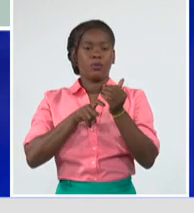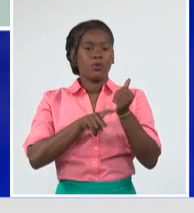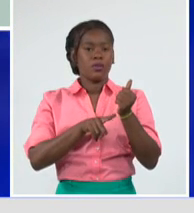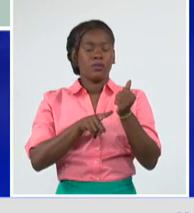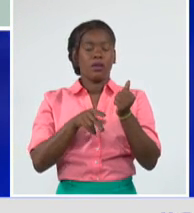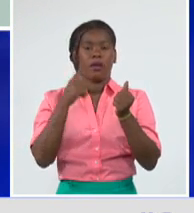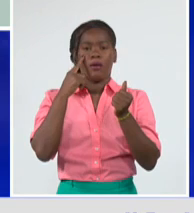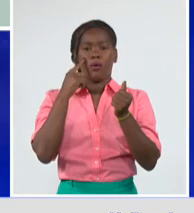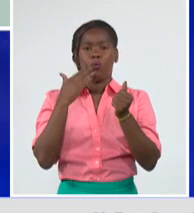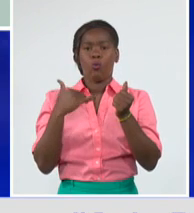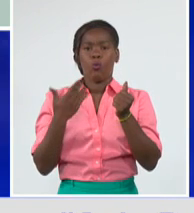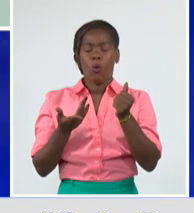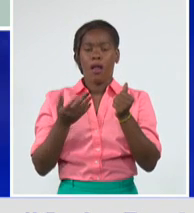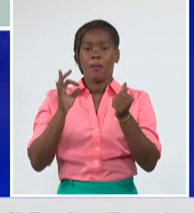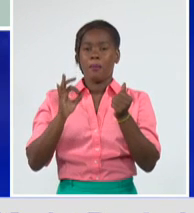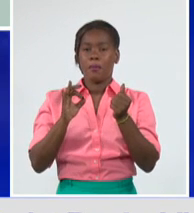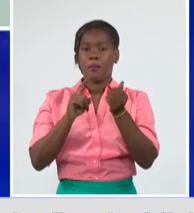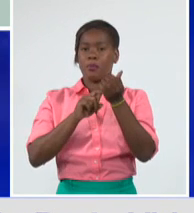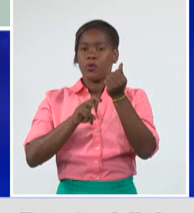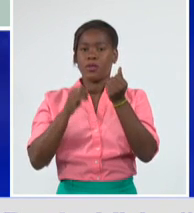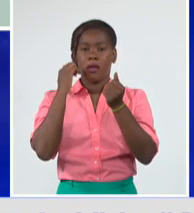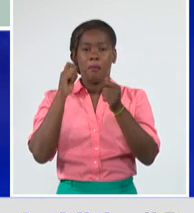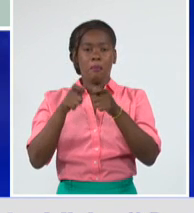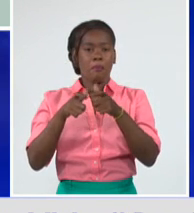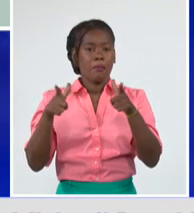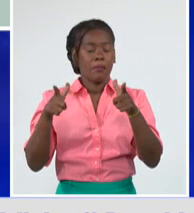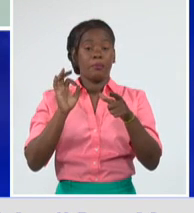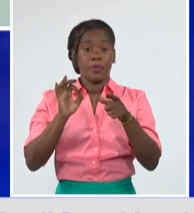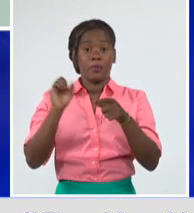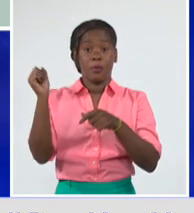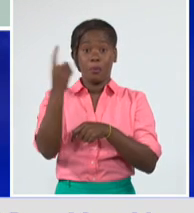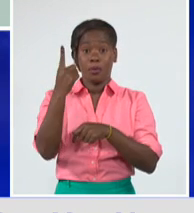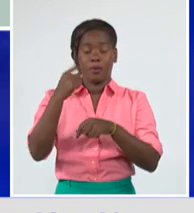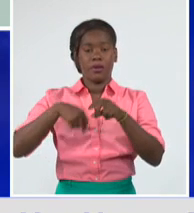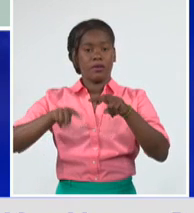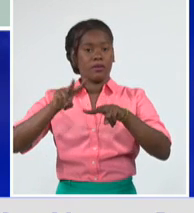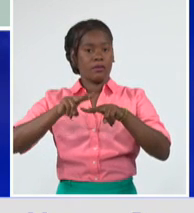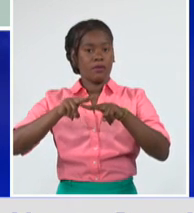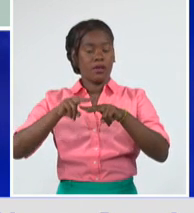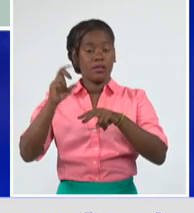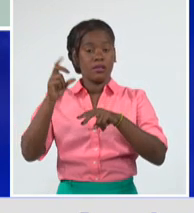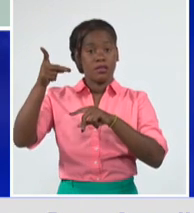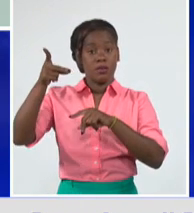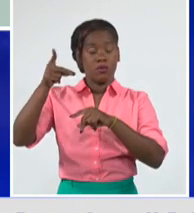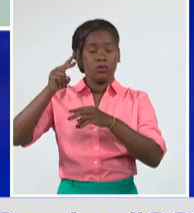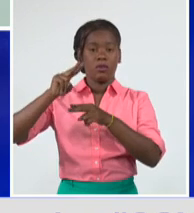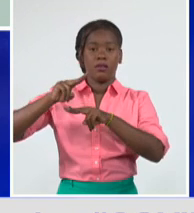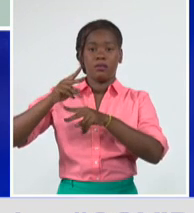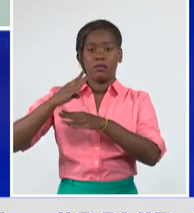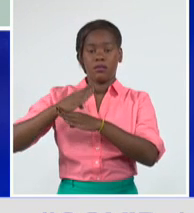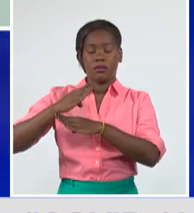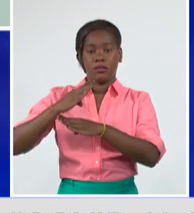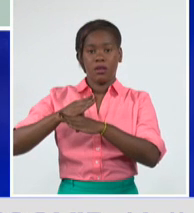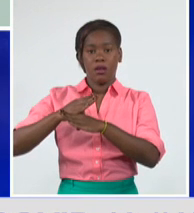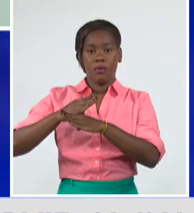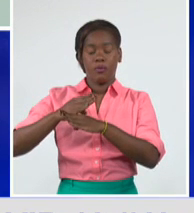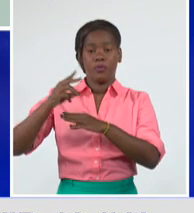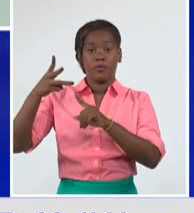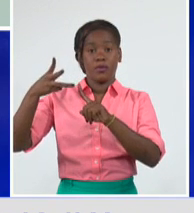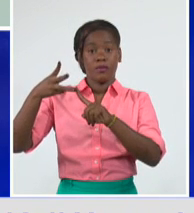mayores, nuevamente: La Habana, Matanzas, Santiago de Cuba, Ciego de Ávila y Cienfuegos, con